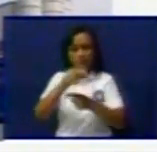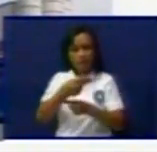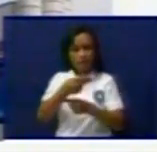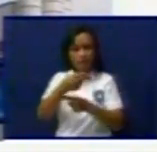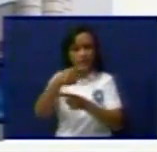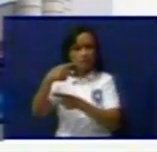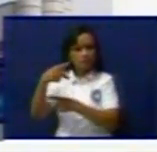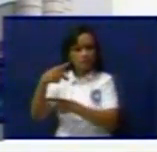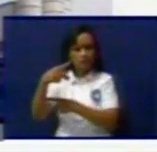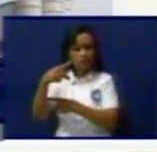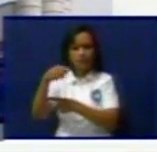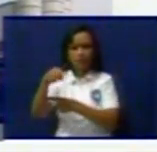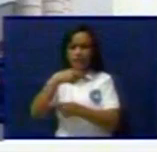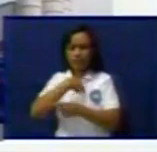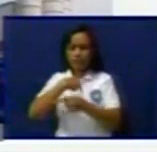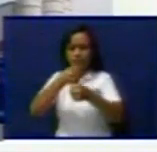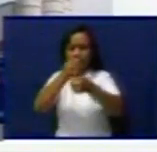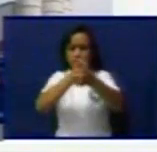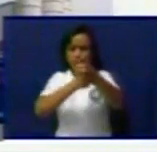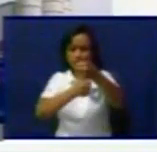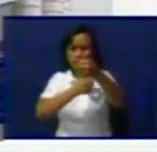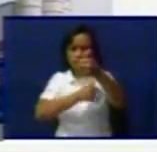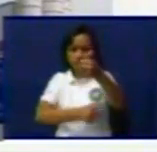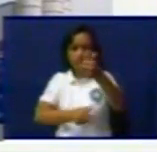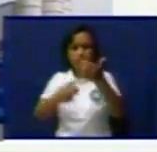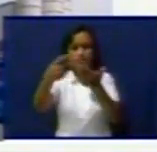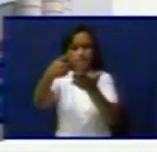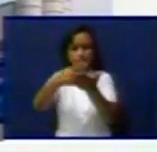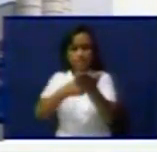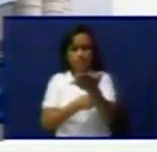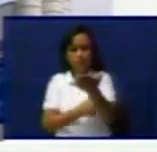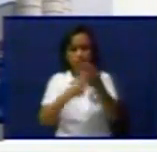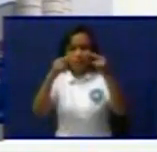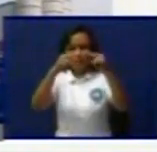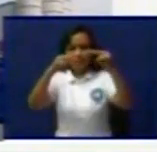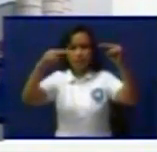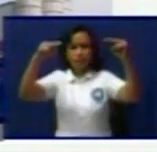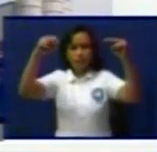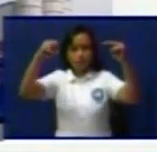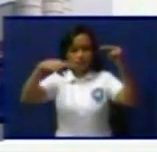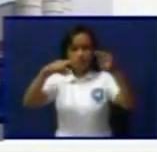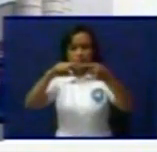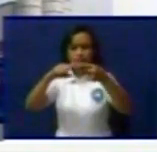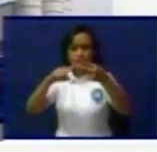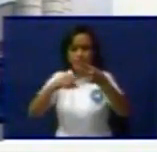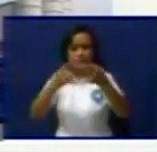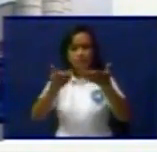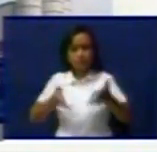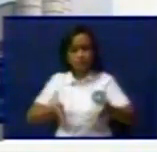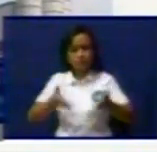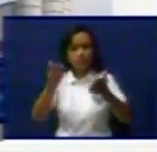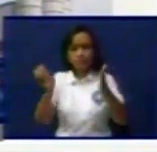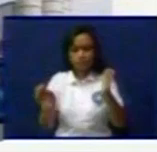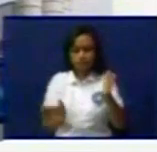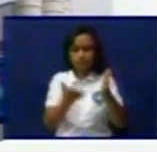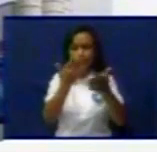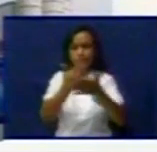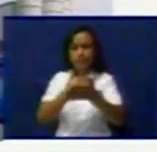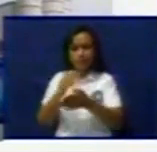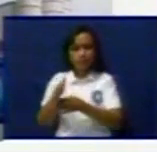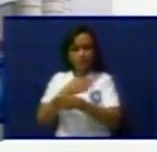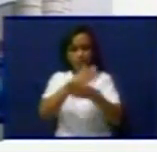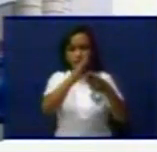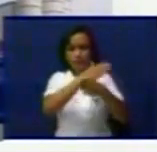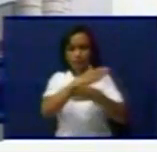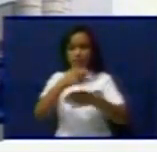ha sugerido los subproyectos de plantas de electricidad, de acero, de cemento, etc., los cuales